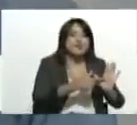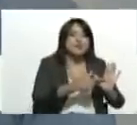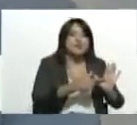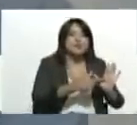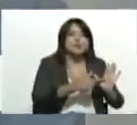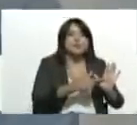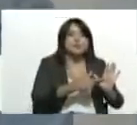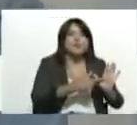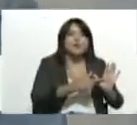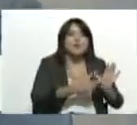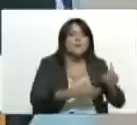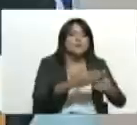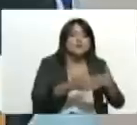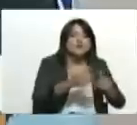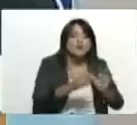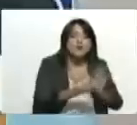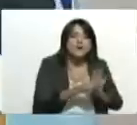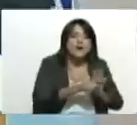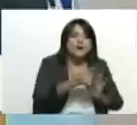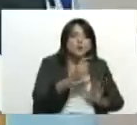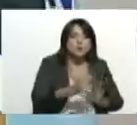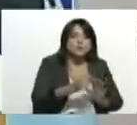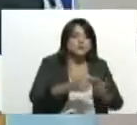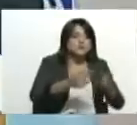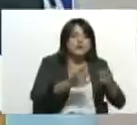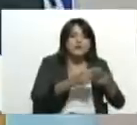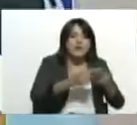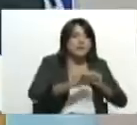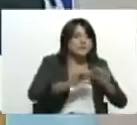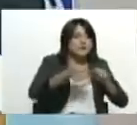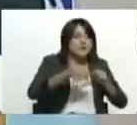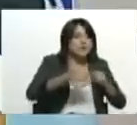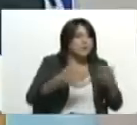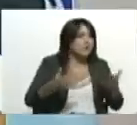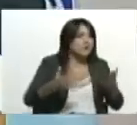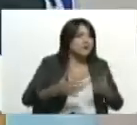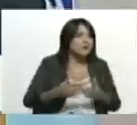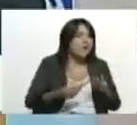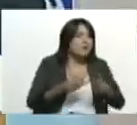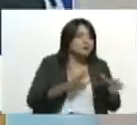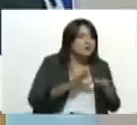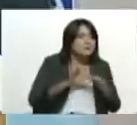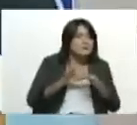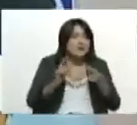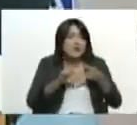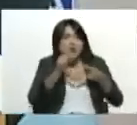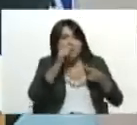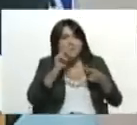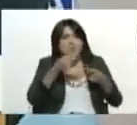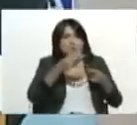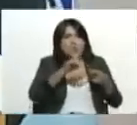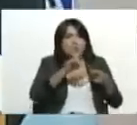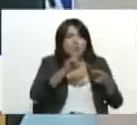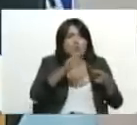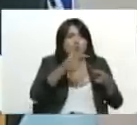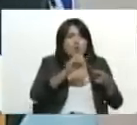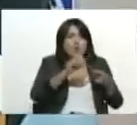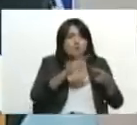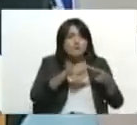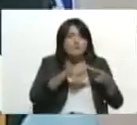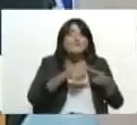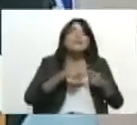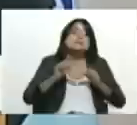estos nuevos casos de corrupción Bueno sí efectivamente avanzando Las investigaciones surgen